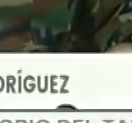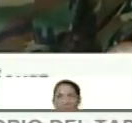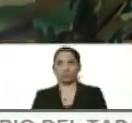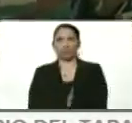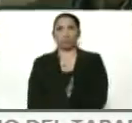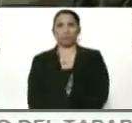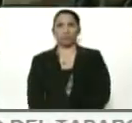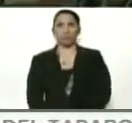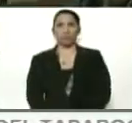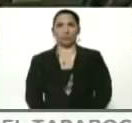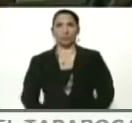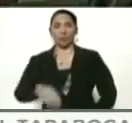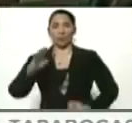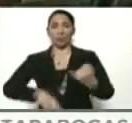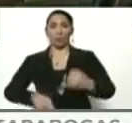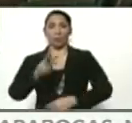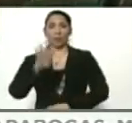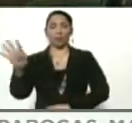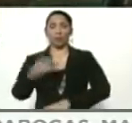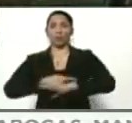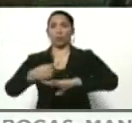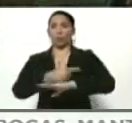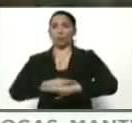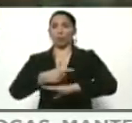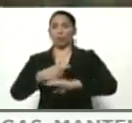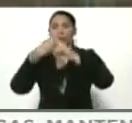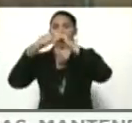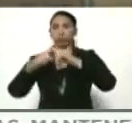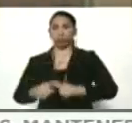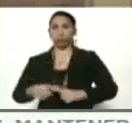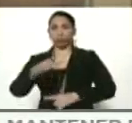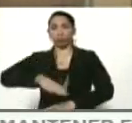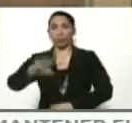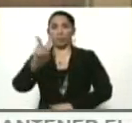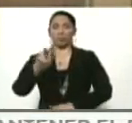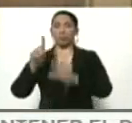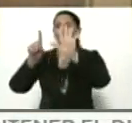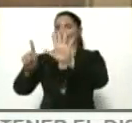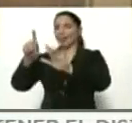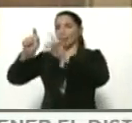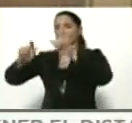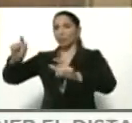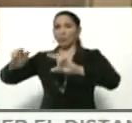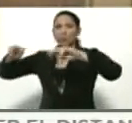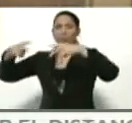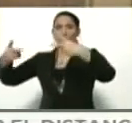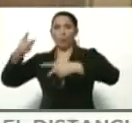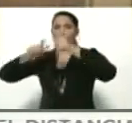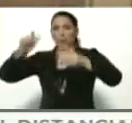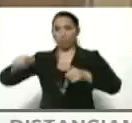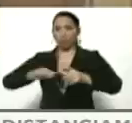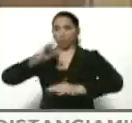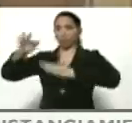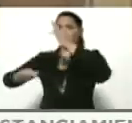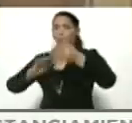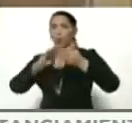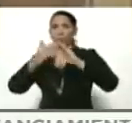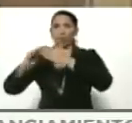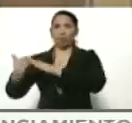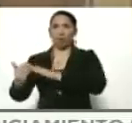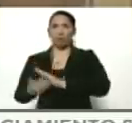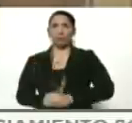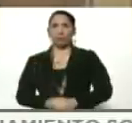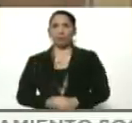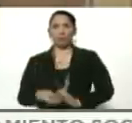han registrado en todo el territorio nacional 6 nuevos casos de transmisión comunitaria. Que